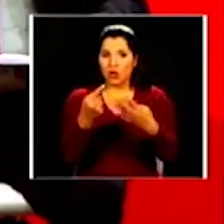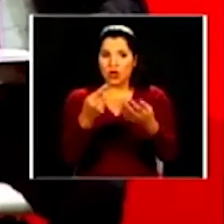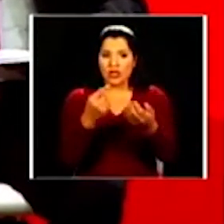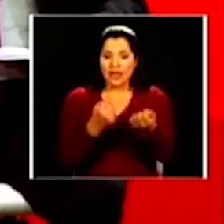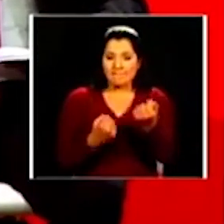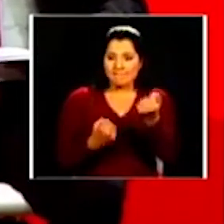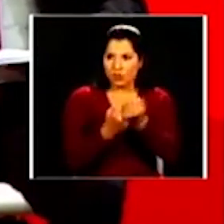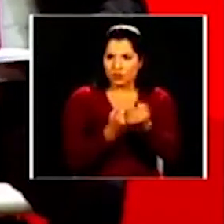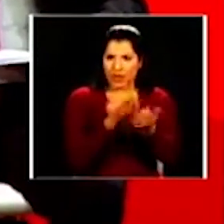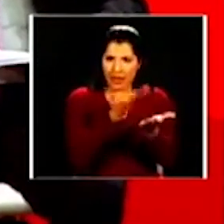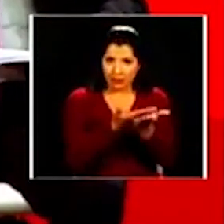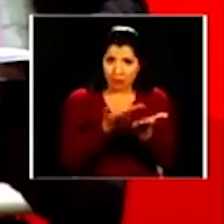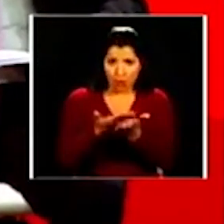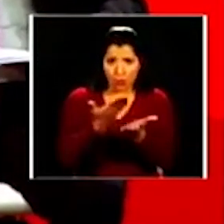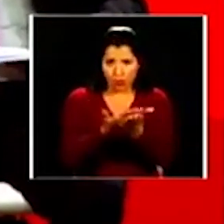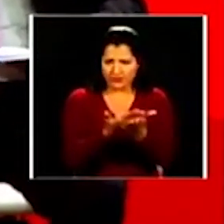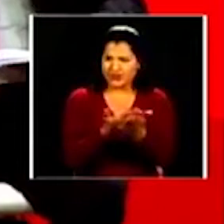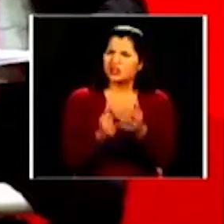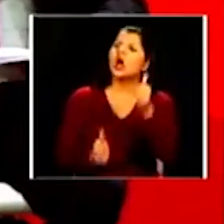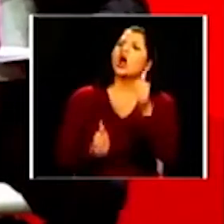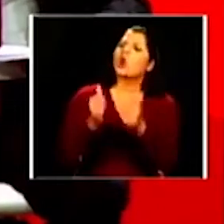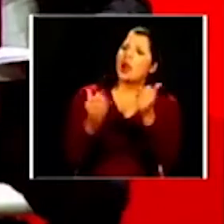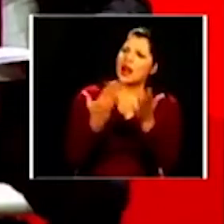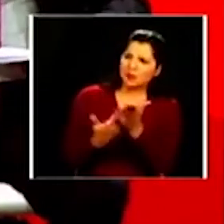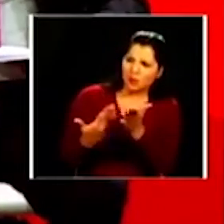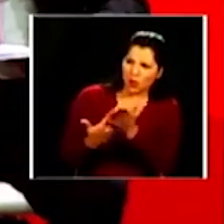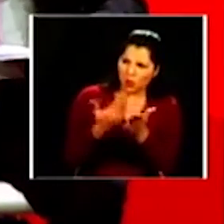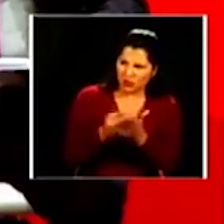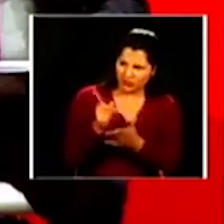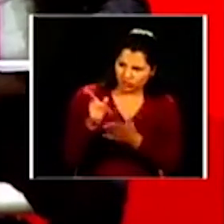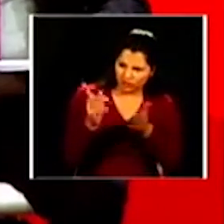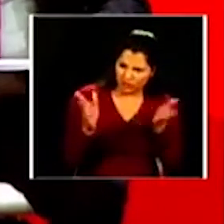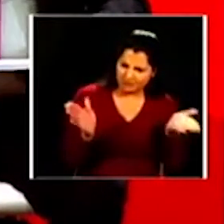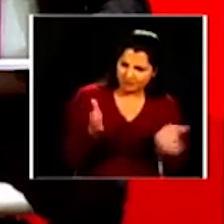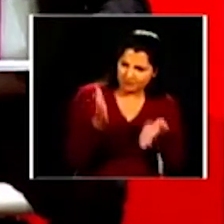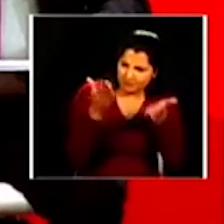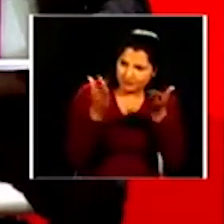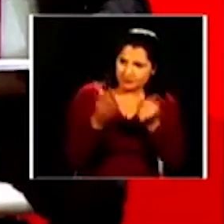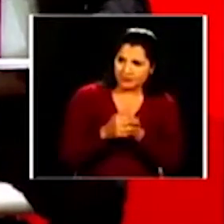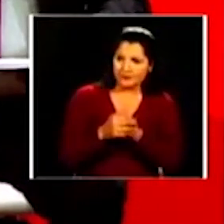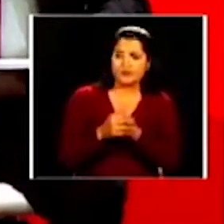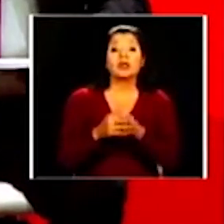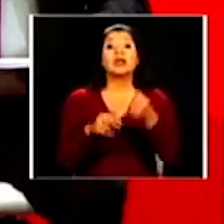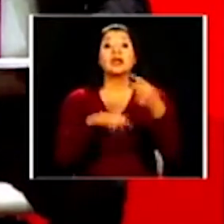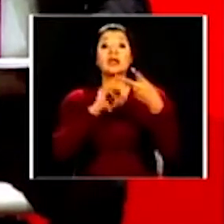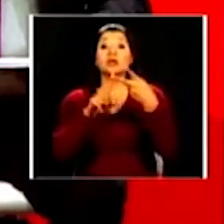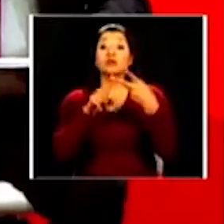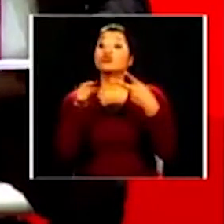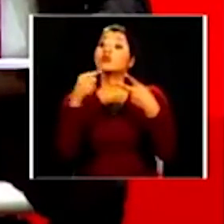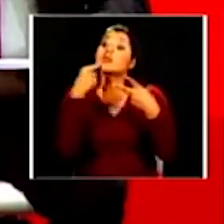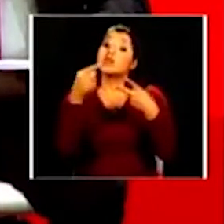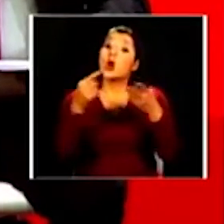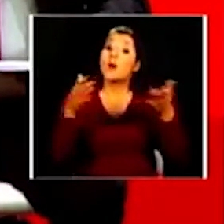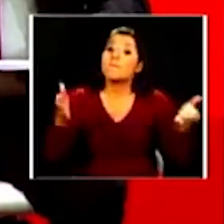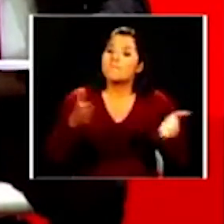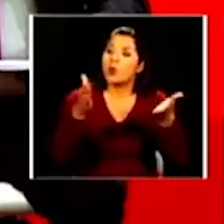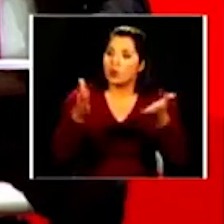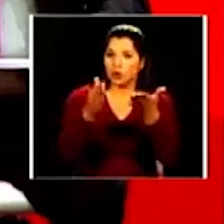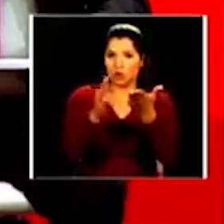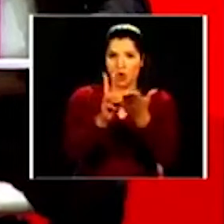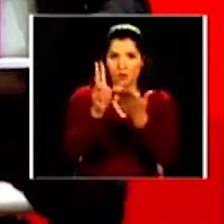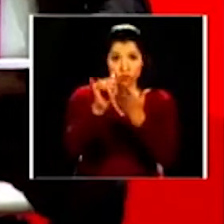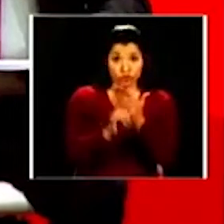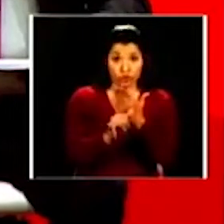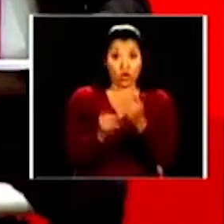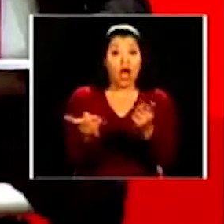nos interesaría que nos diga cuáles de esas propuestas se impulsarían en su gobierno. Nos dijo que promovería proyectos, inclusive de periodos